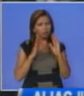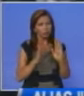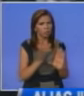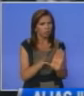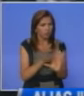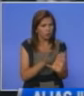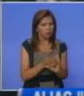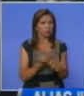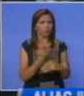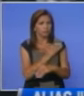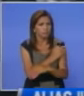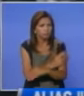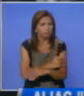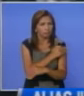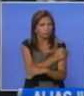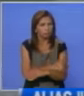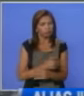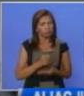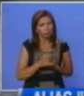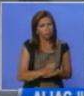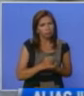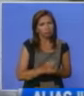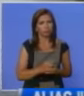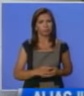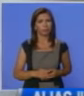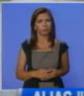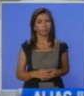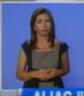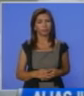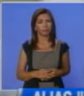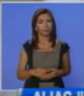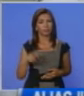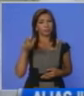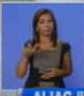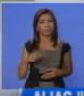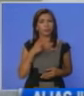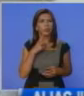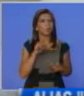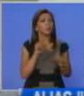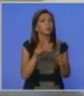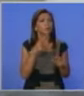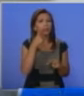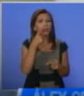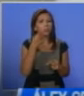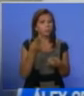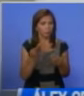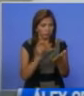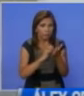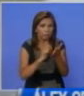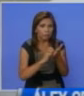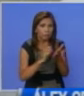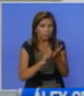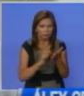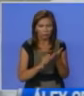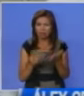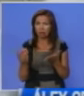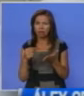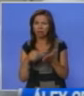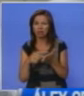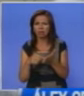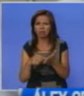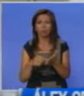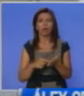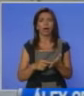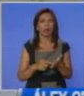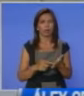psicológica para poder sobrellevar el impacto. Ah, sí, lo primero que me preguntó fue sobre su esposo, o sea, escribió y lo que logramos traducir, me